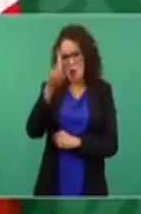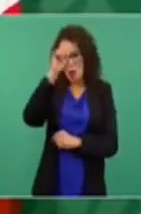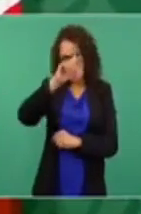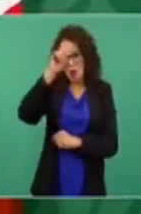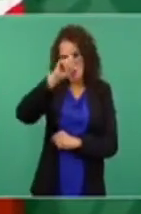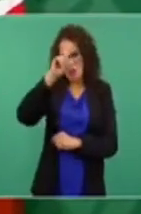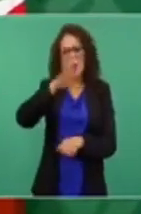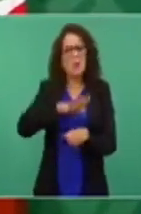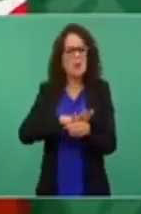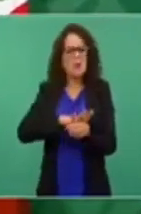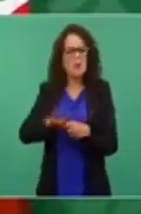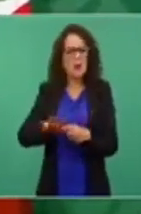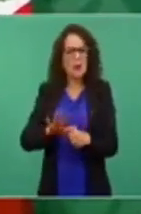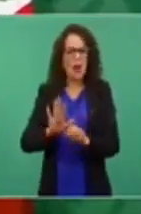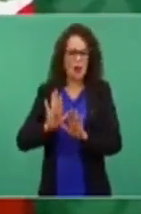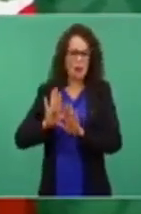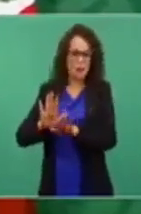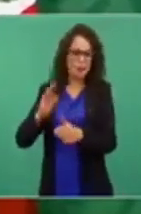construyan